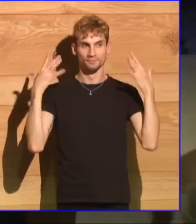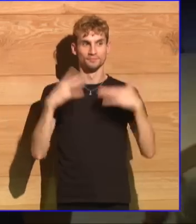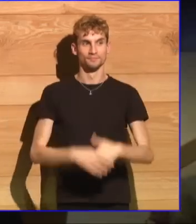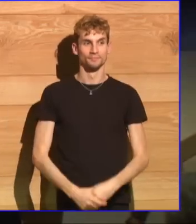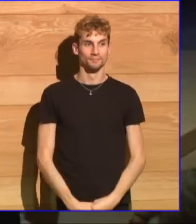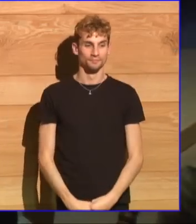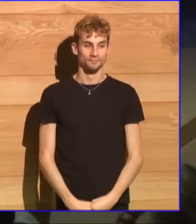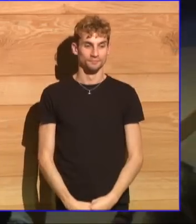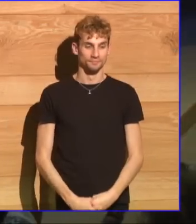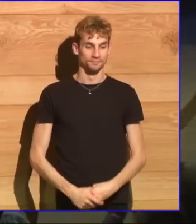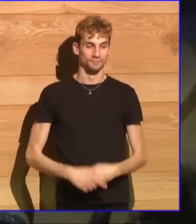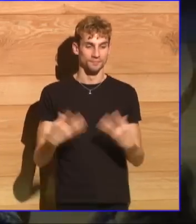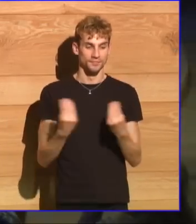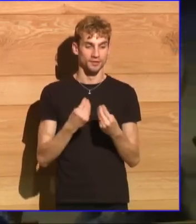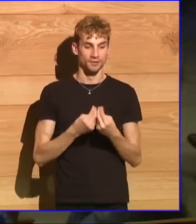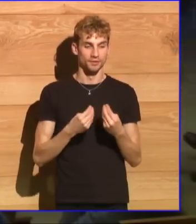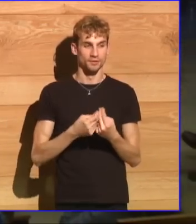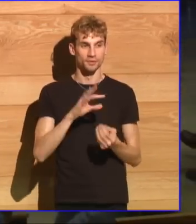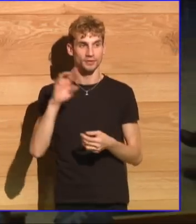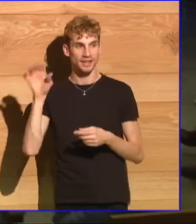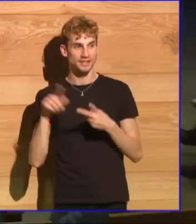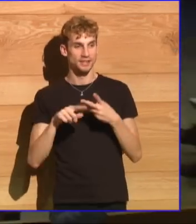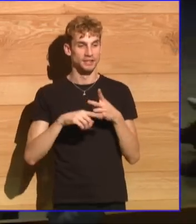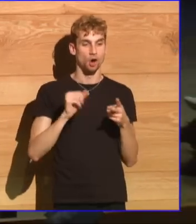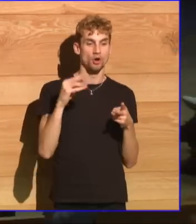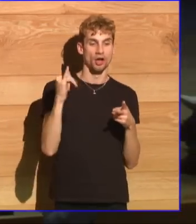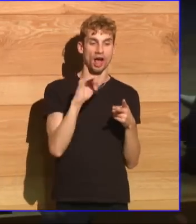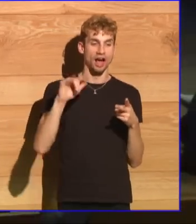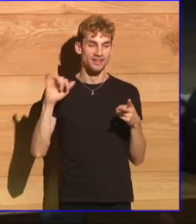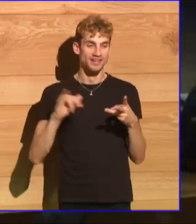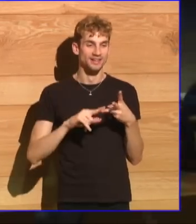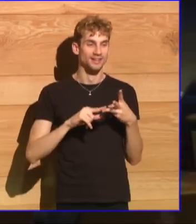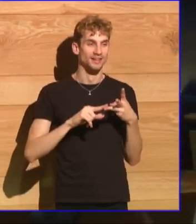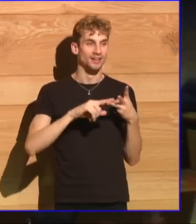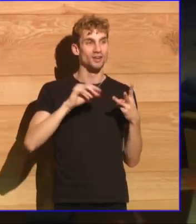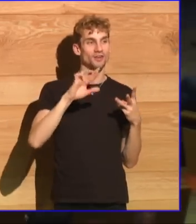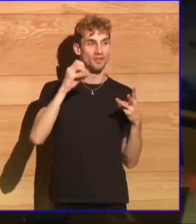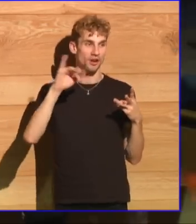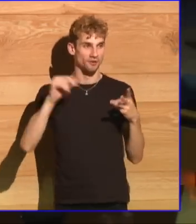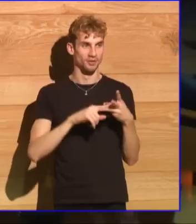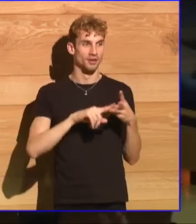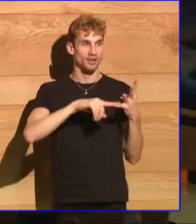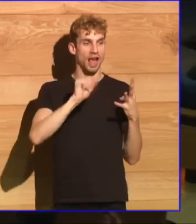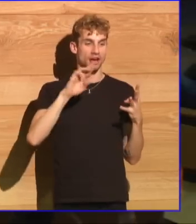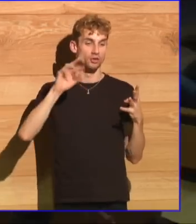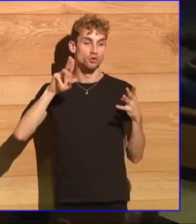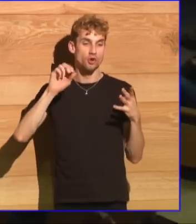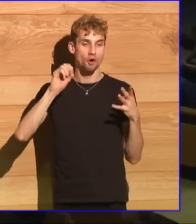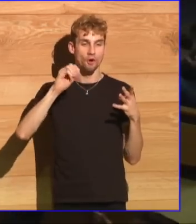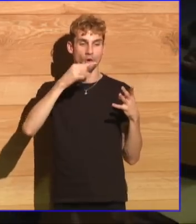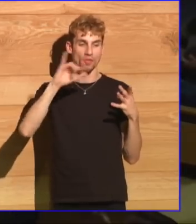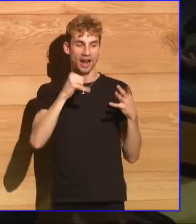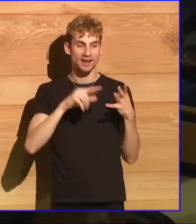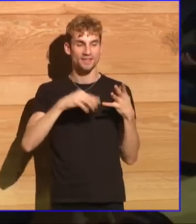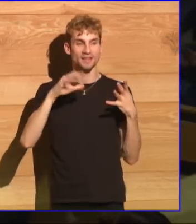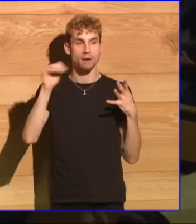Cortés. Javier Cansado. ¡Bravo! Juan Gómez Jurado. ¡Y Arturo González Campos!